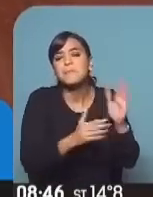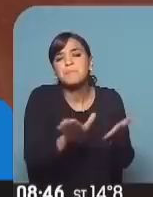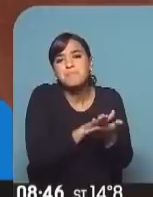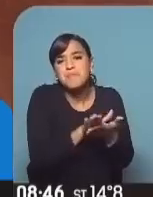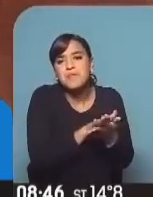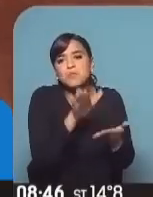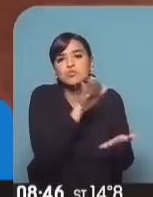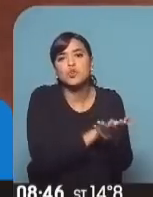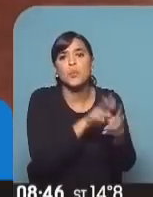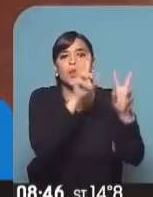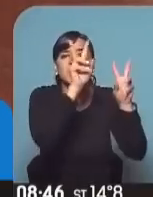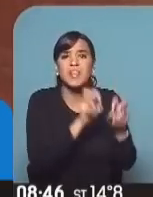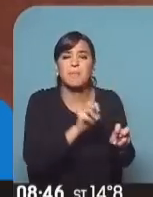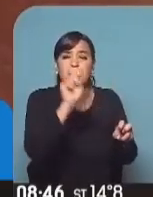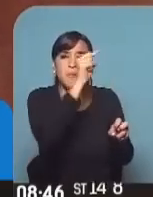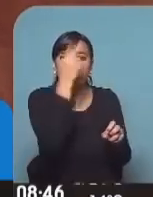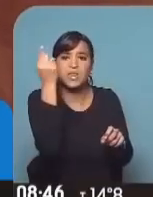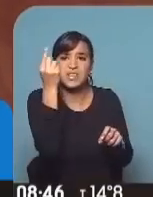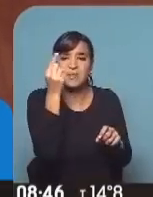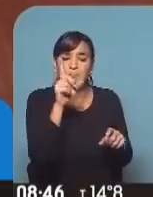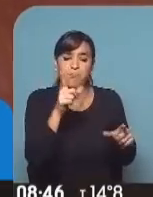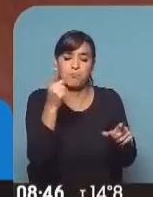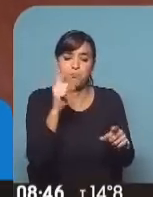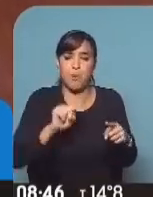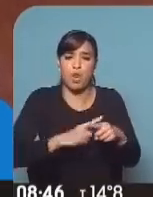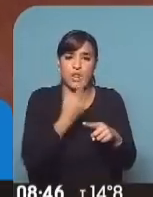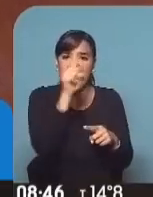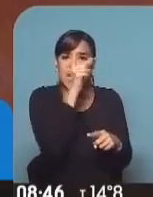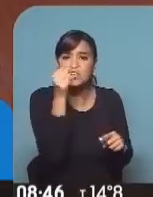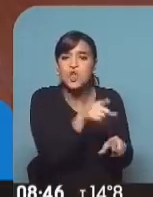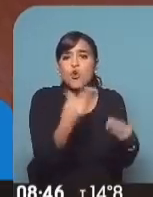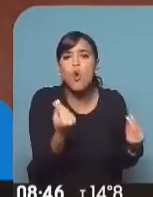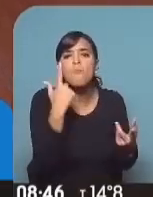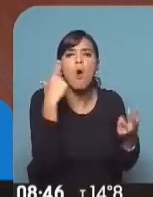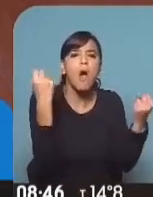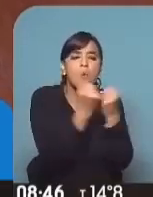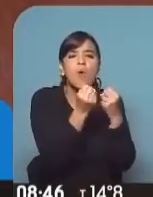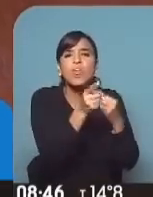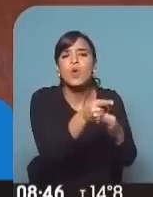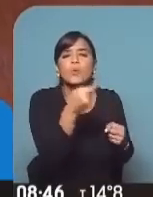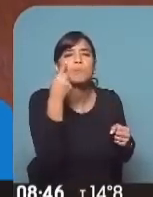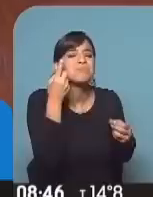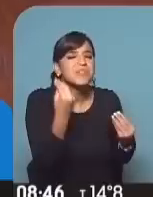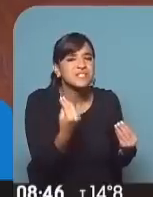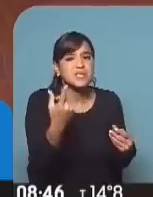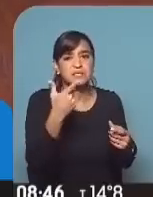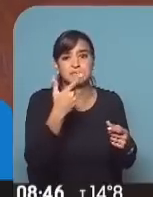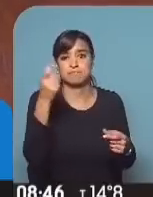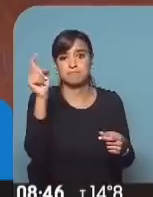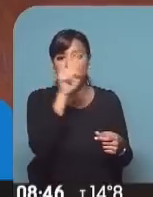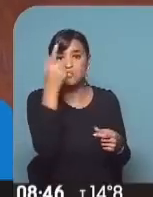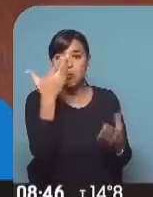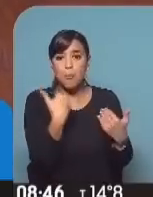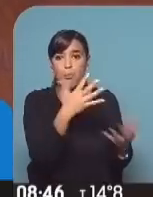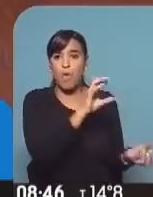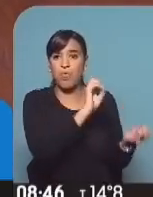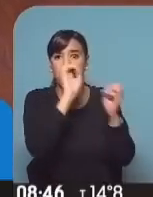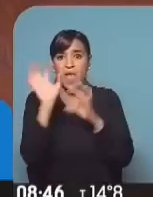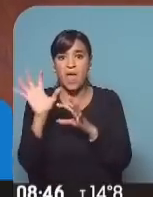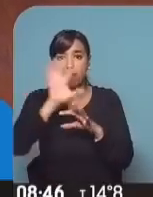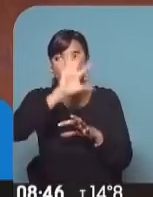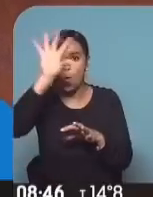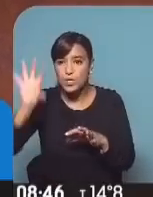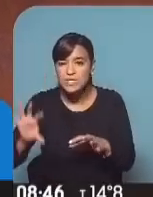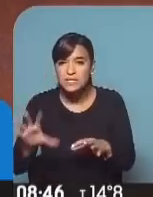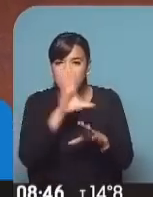ver con temas de política nacional primero como ve la posibilidad de esos acuerdos y esos acuerdos a nivel nacional se pueden trasladar también a las provincias